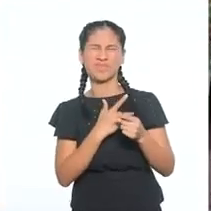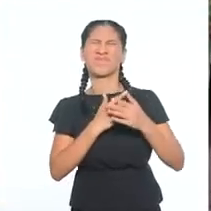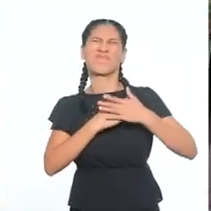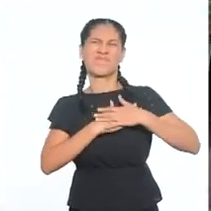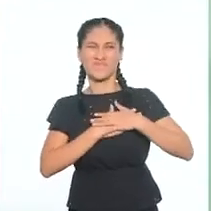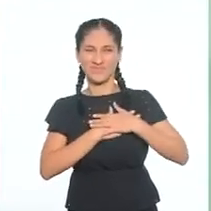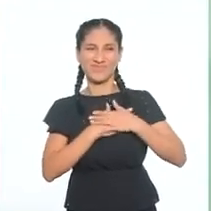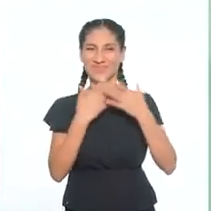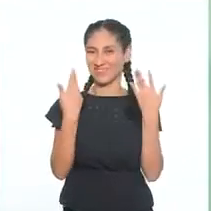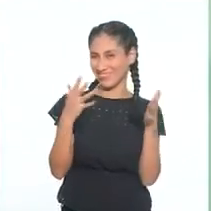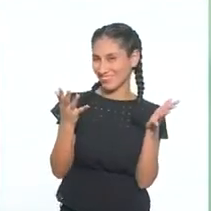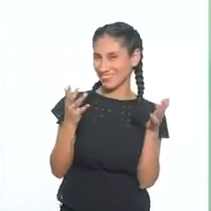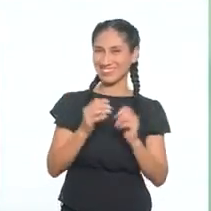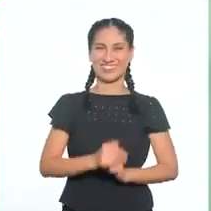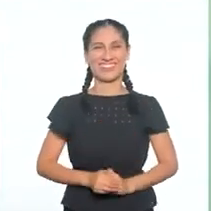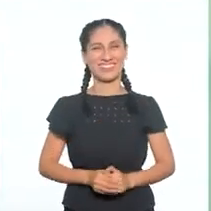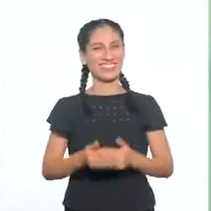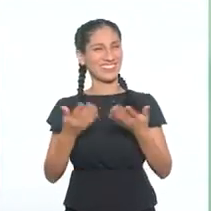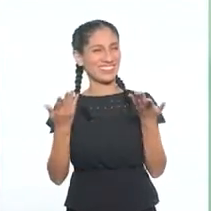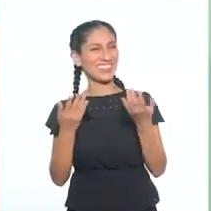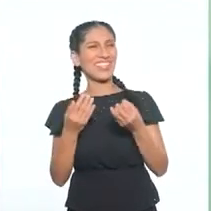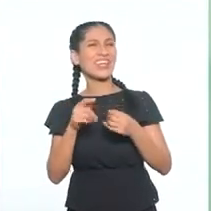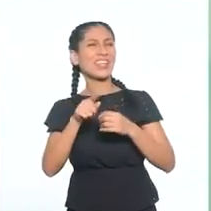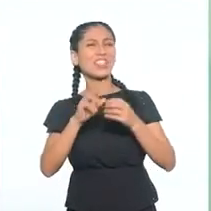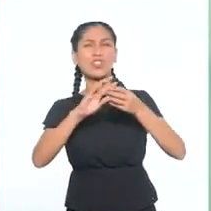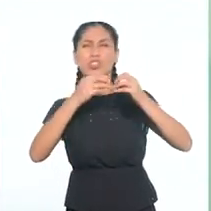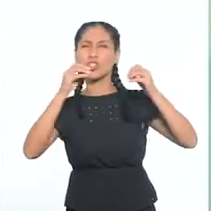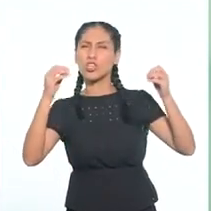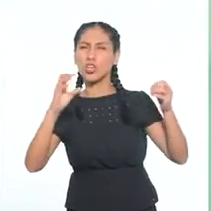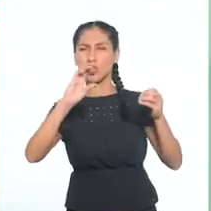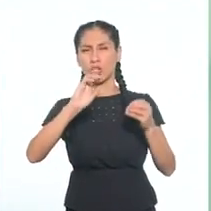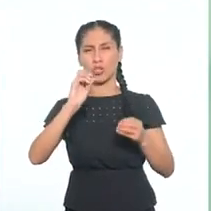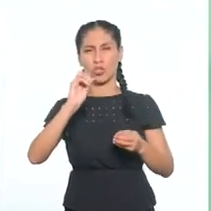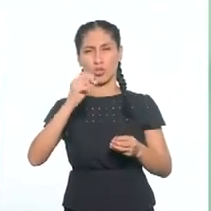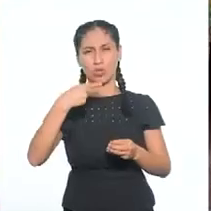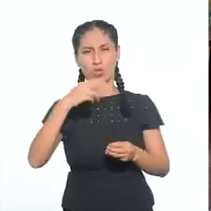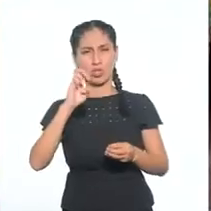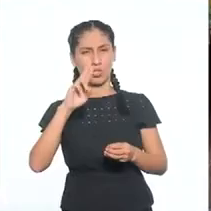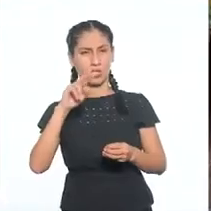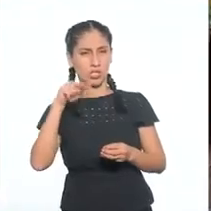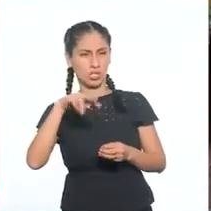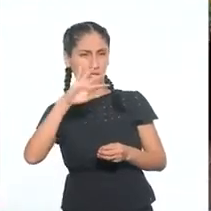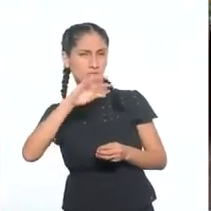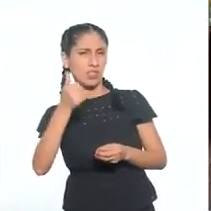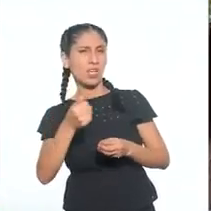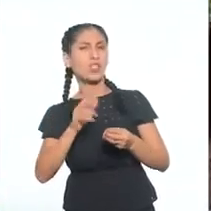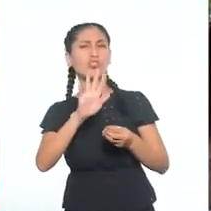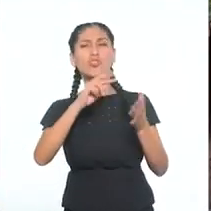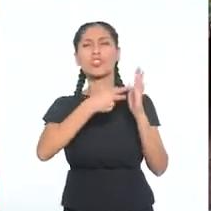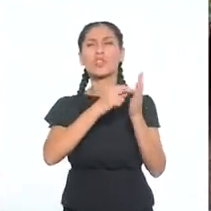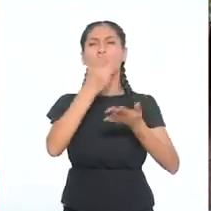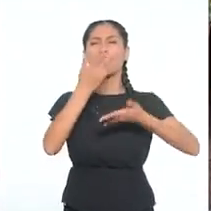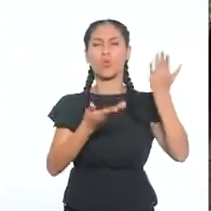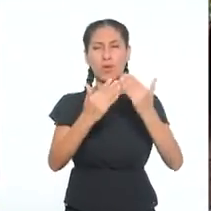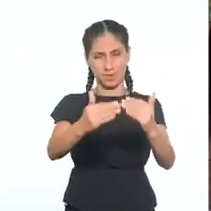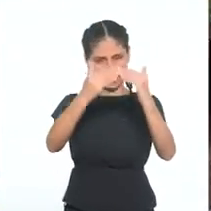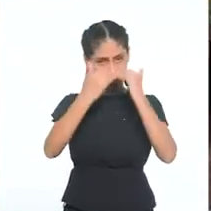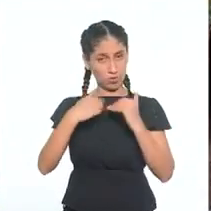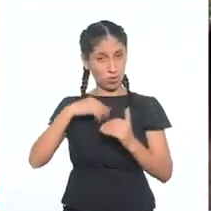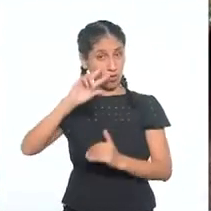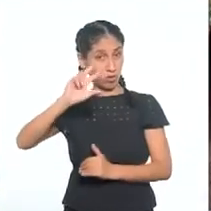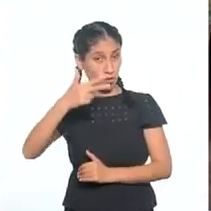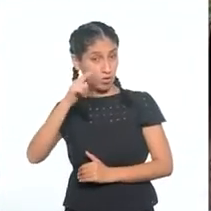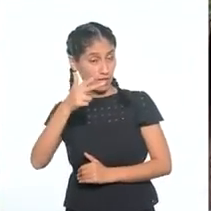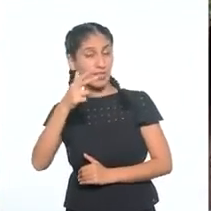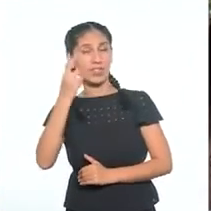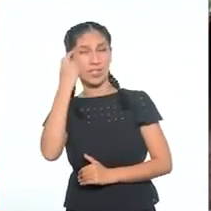sentido ya y la definición de coherencia yo diría en la tercera que la coherencia